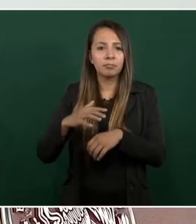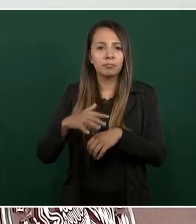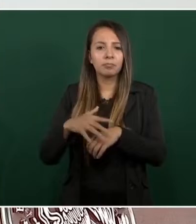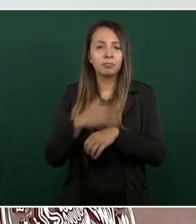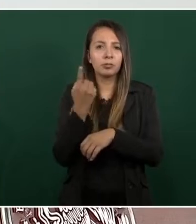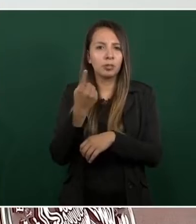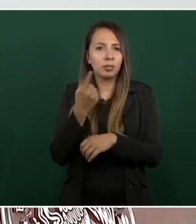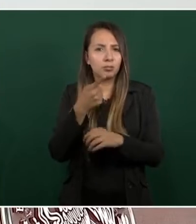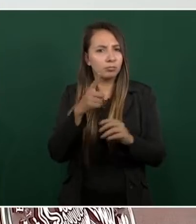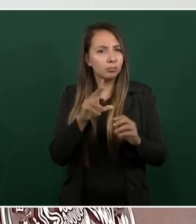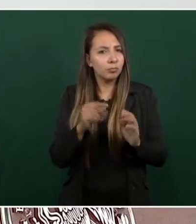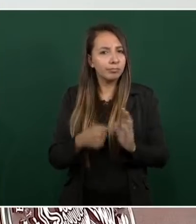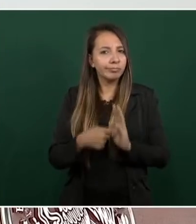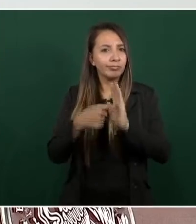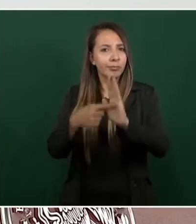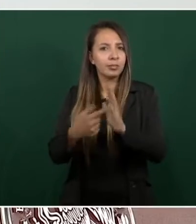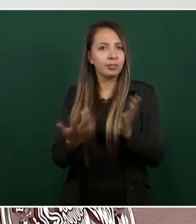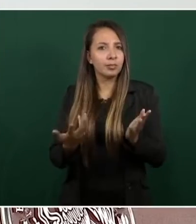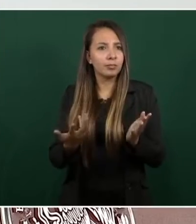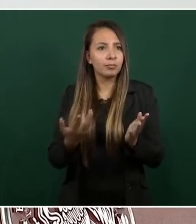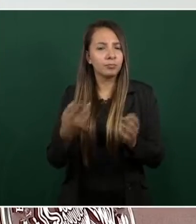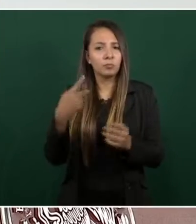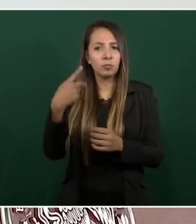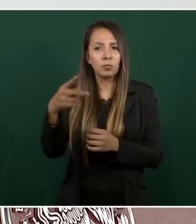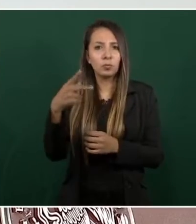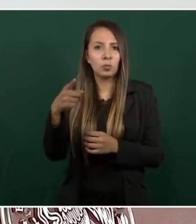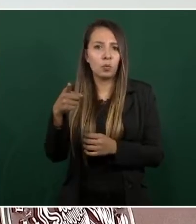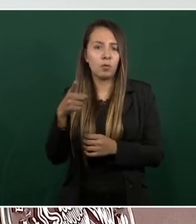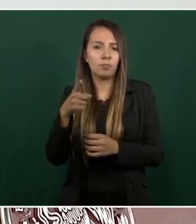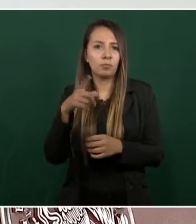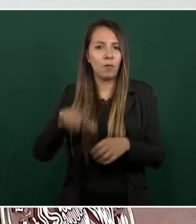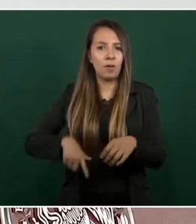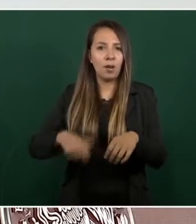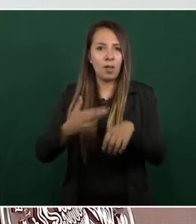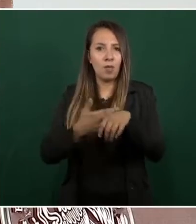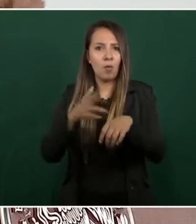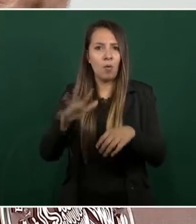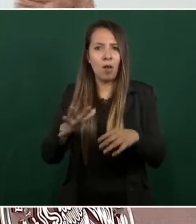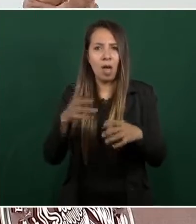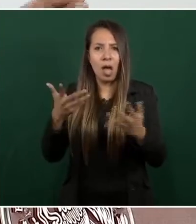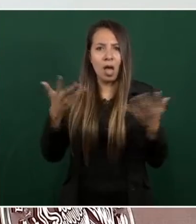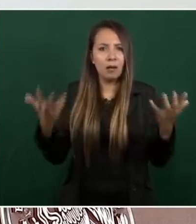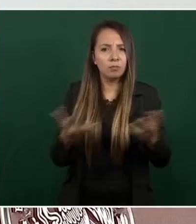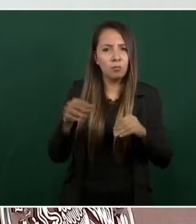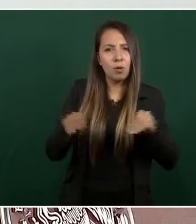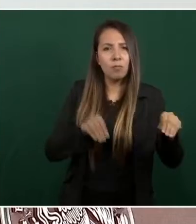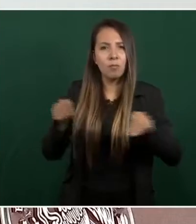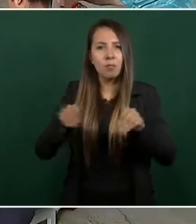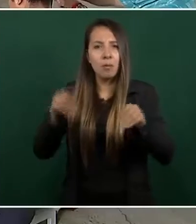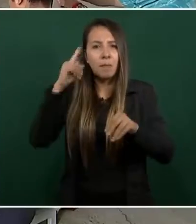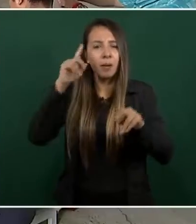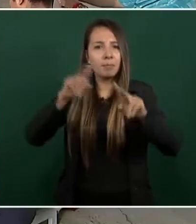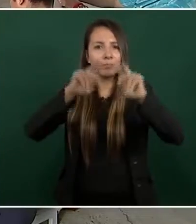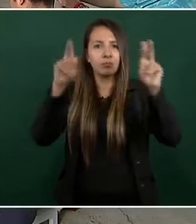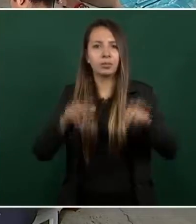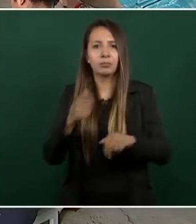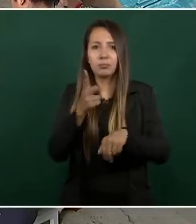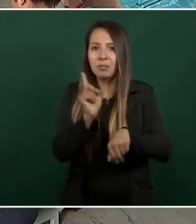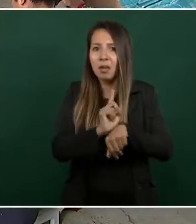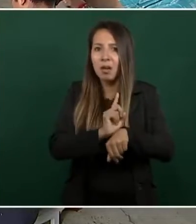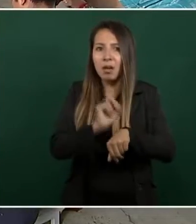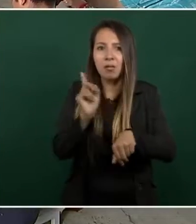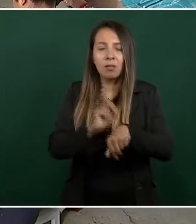asistencia de la gobernadora a las mesas de paz. Eso es todos los días.